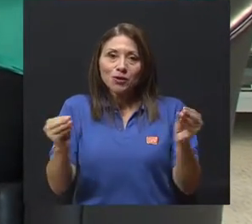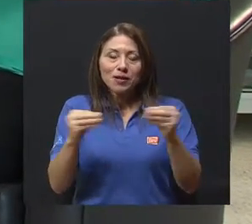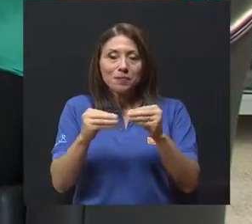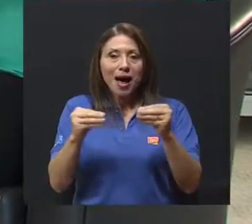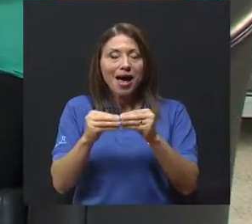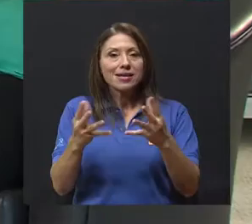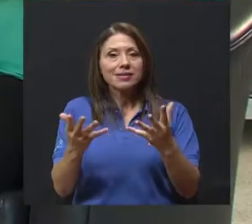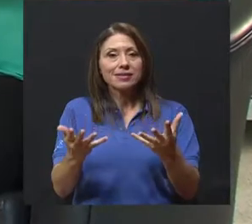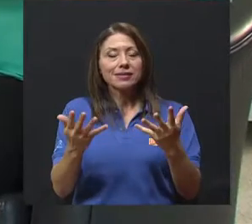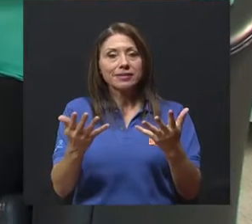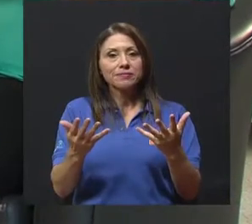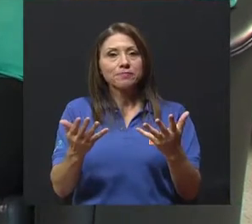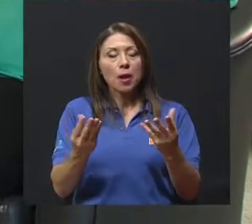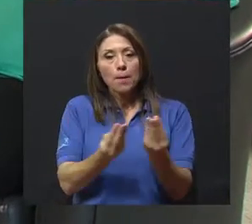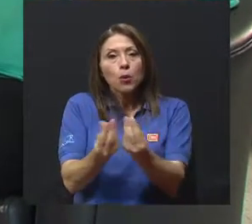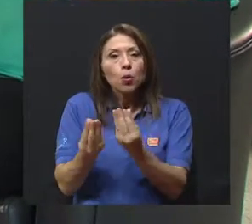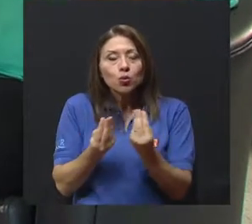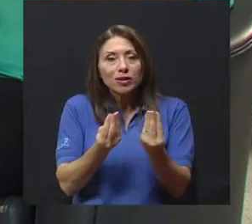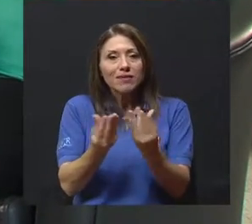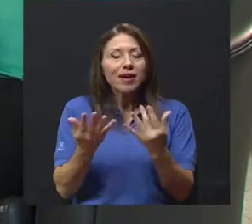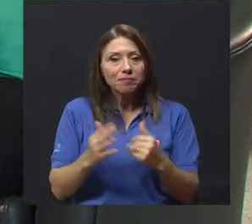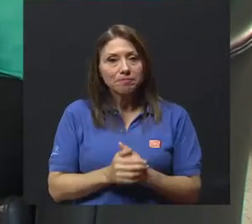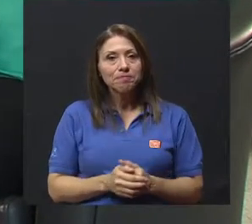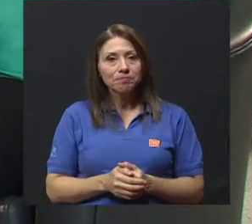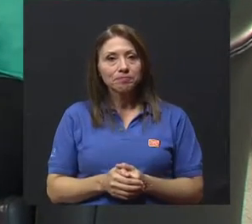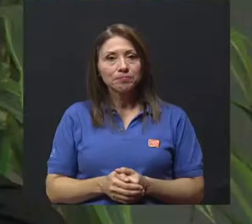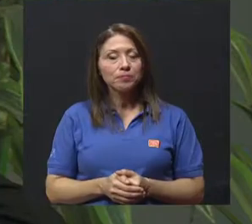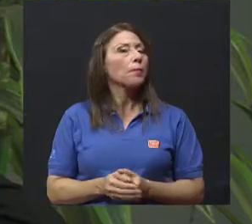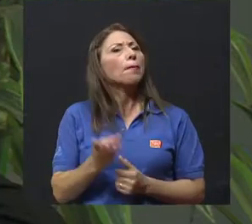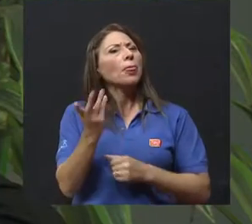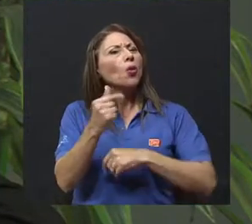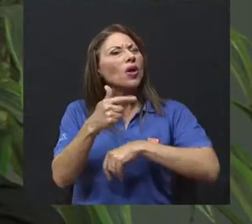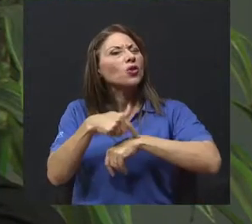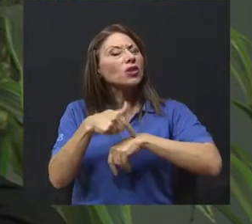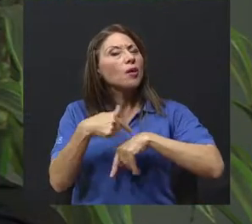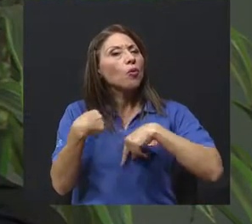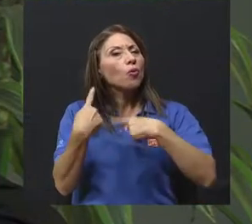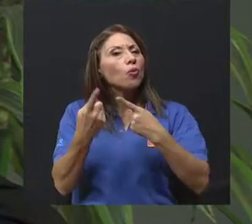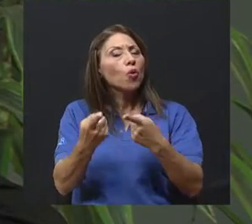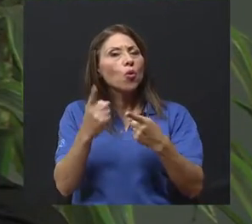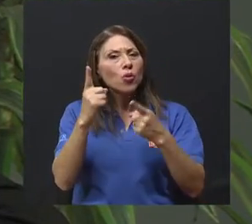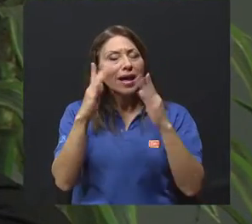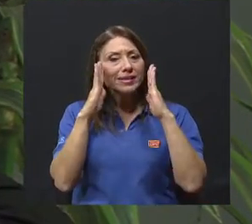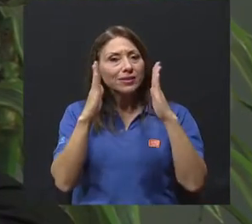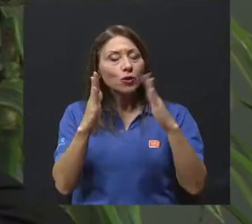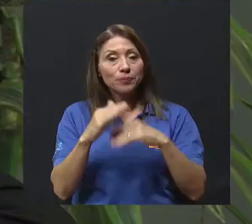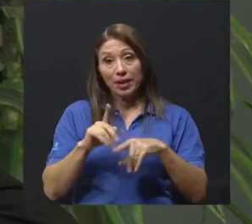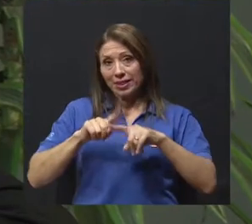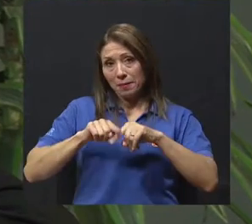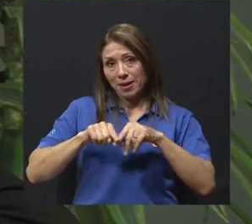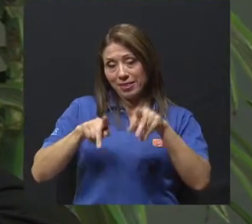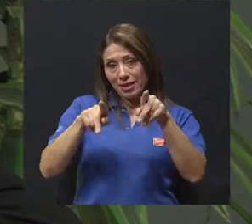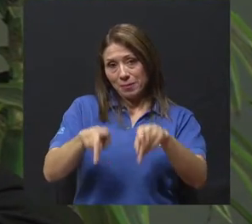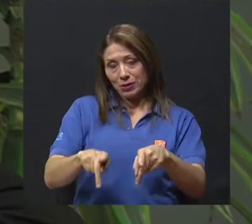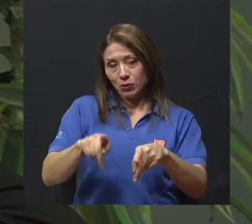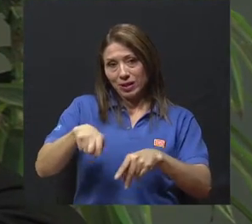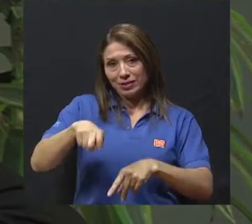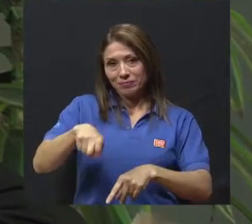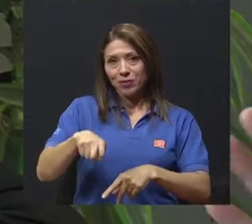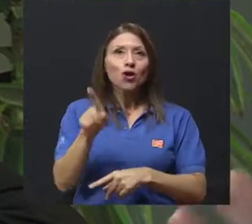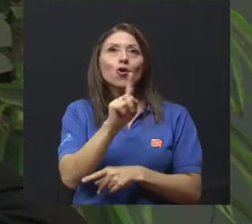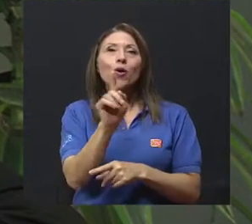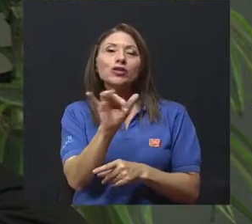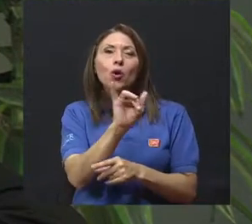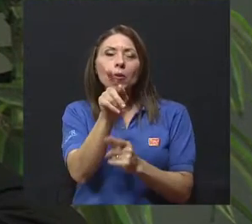más productiva digamos cuánto duró una sesión es aproximado bueno depende del paciente no es